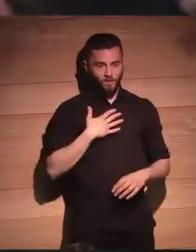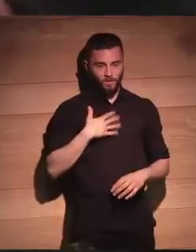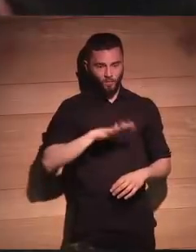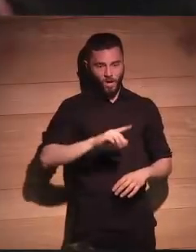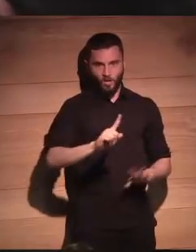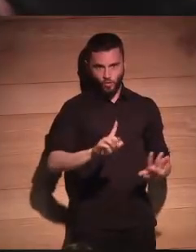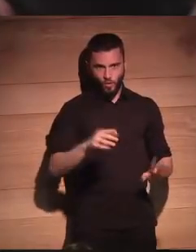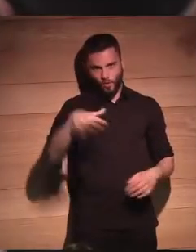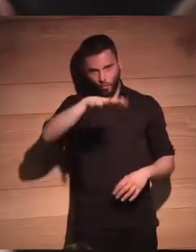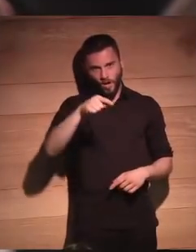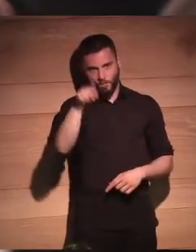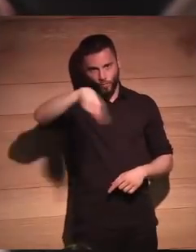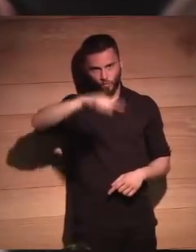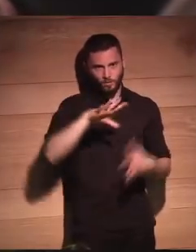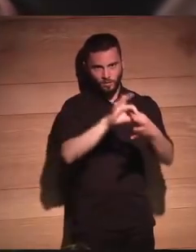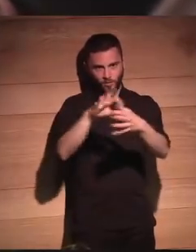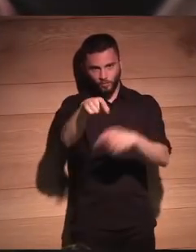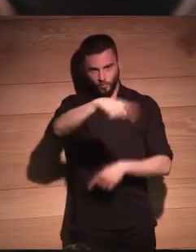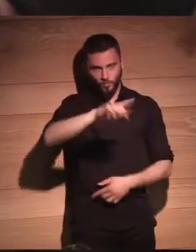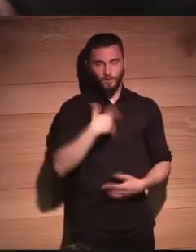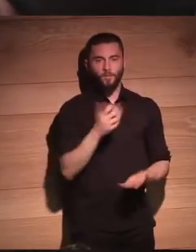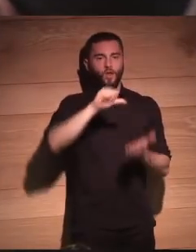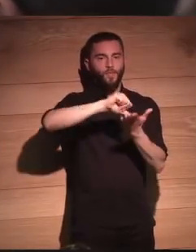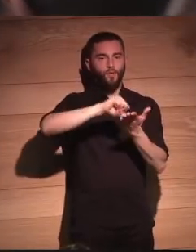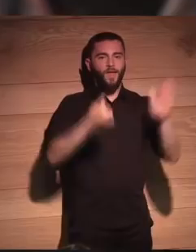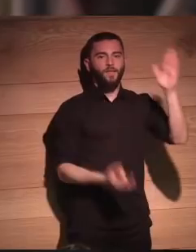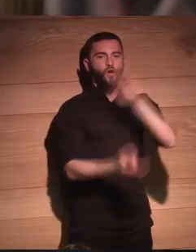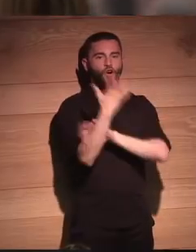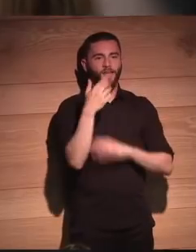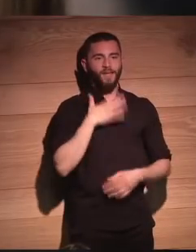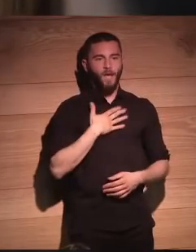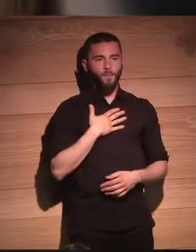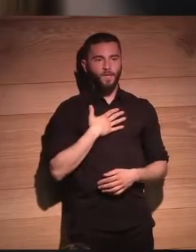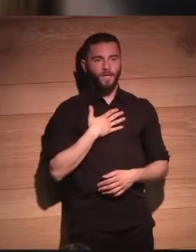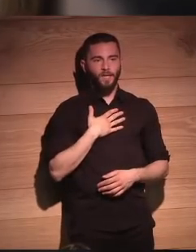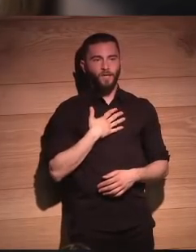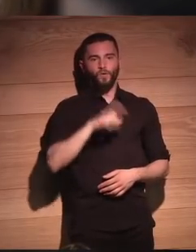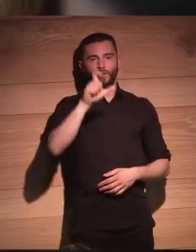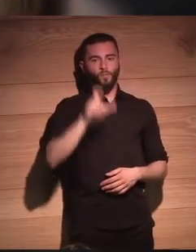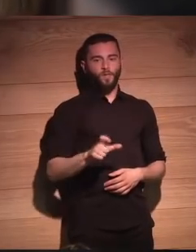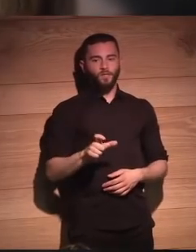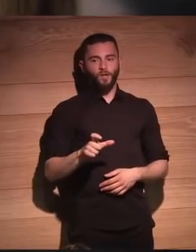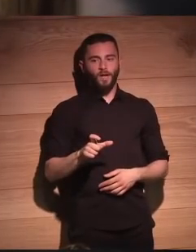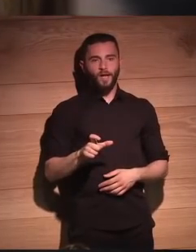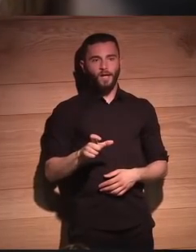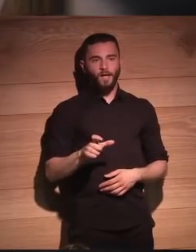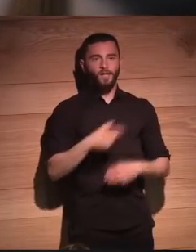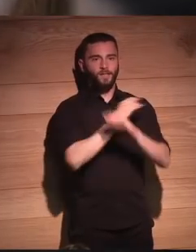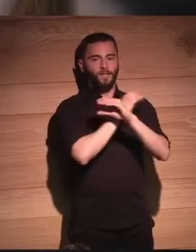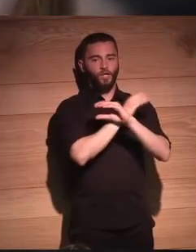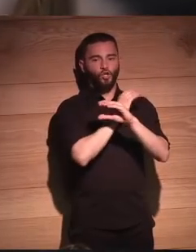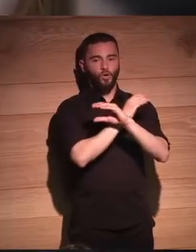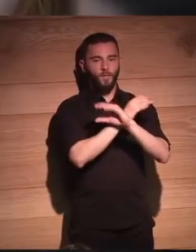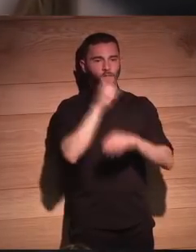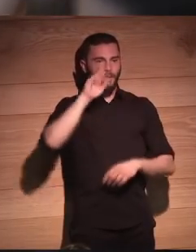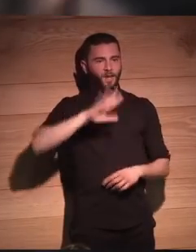vuestro, pero estabas hablando antes de la evolución de la ciudad, del origen de la ciudad. A mí hay un personaje de cómic que me parece